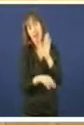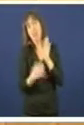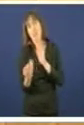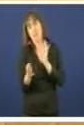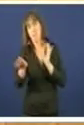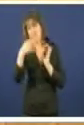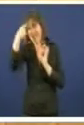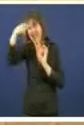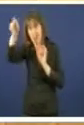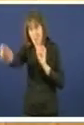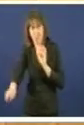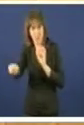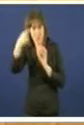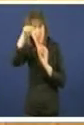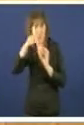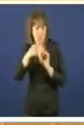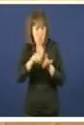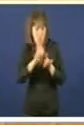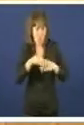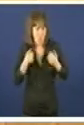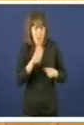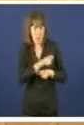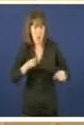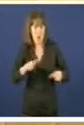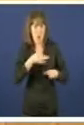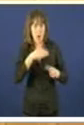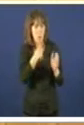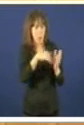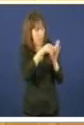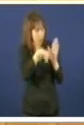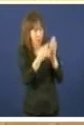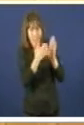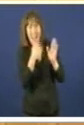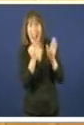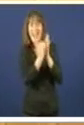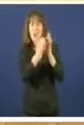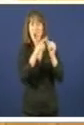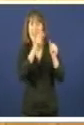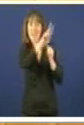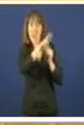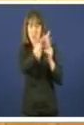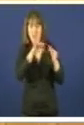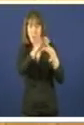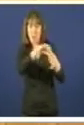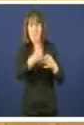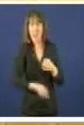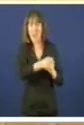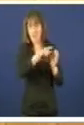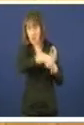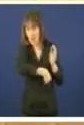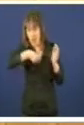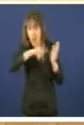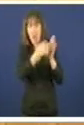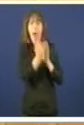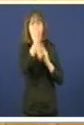igual que calquera que lea a lei, que no artigo 32 onde se regula o mandato marco, é certo que hai unha primera votación na que se